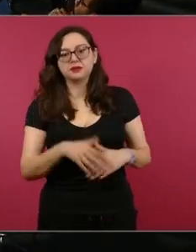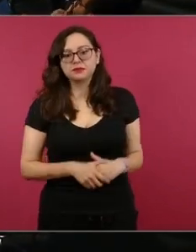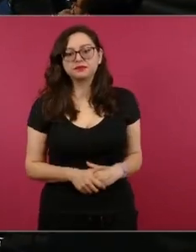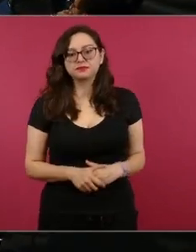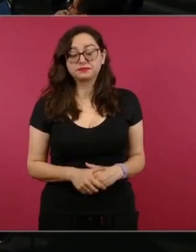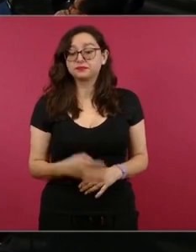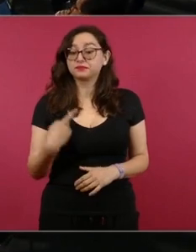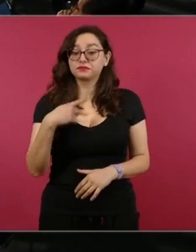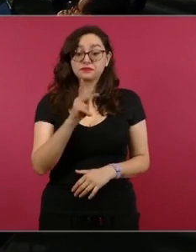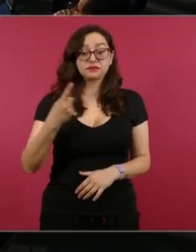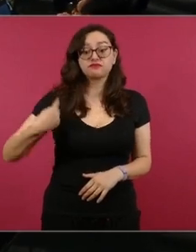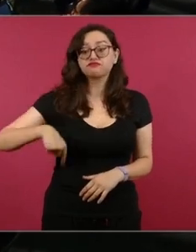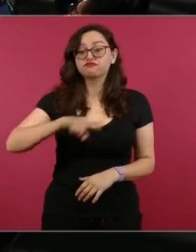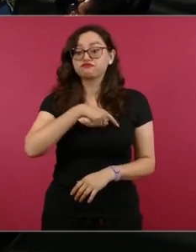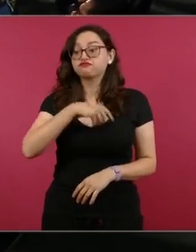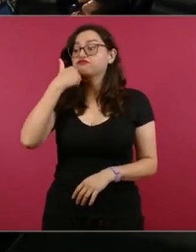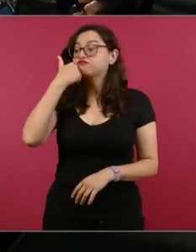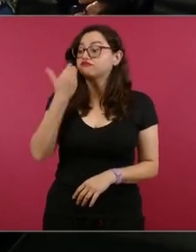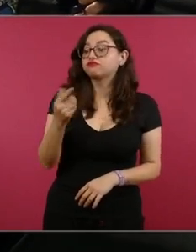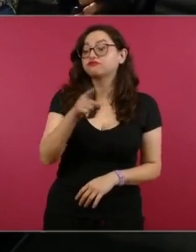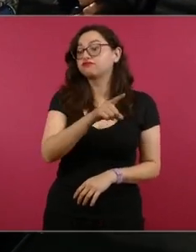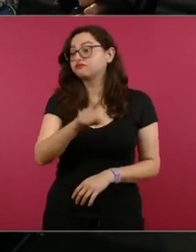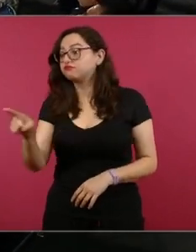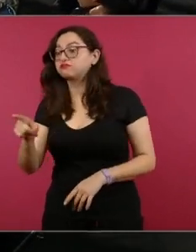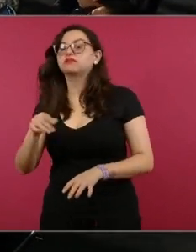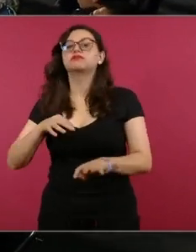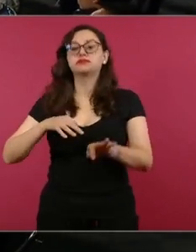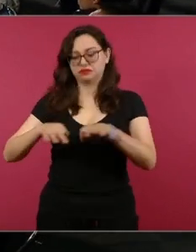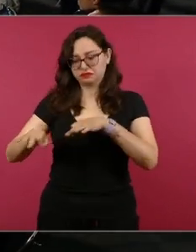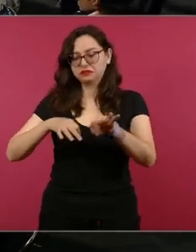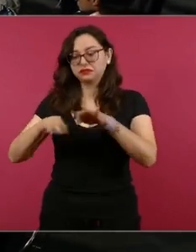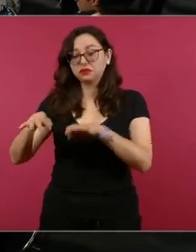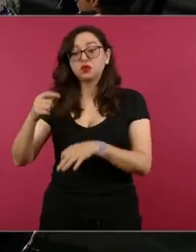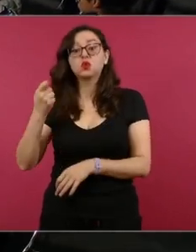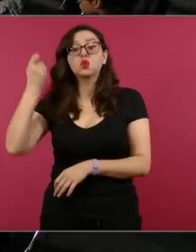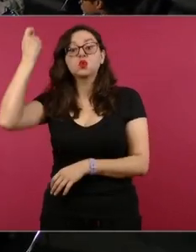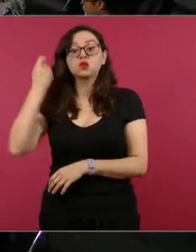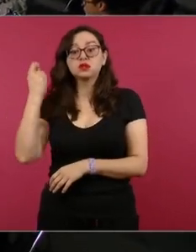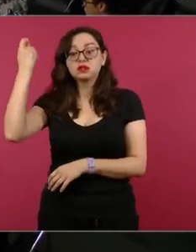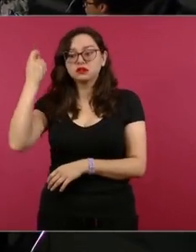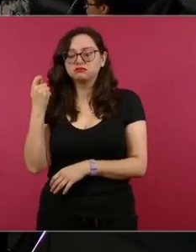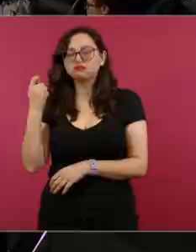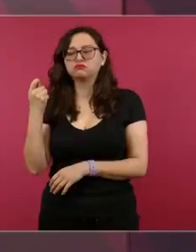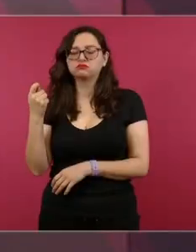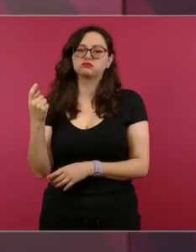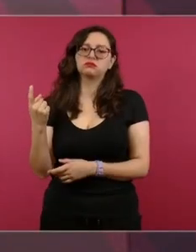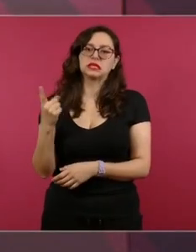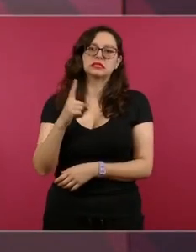el 100% de su sueldo. Ah, pero ¿qué dicen